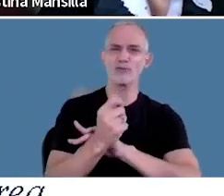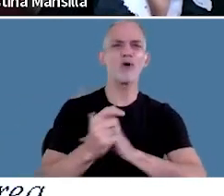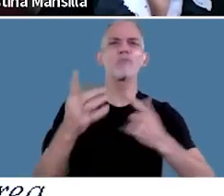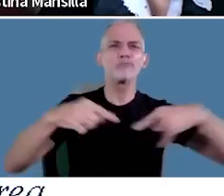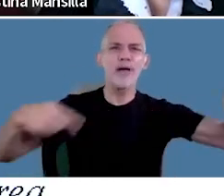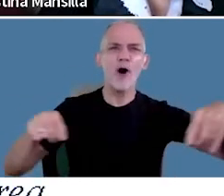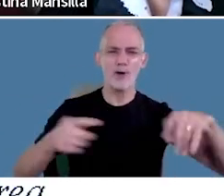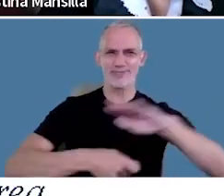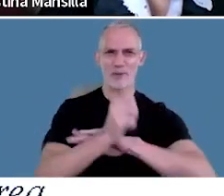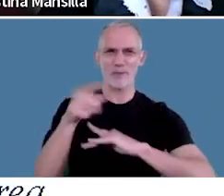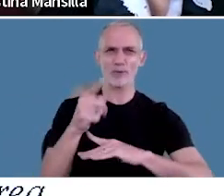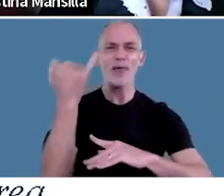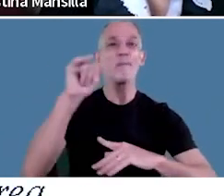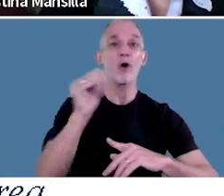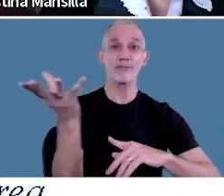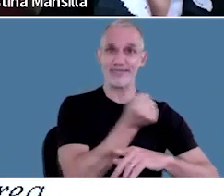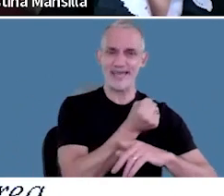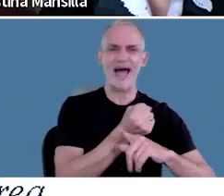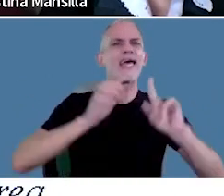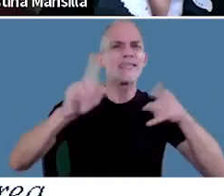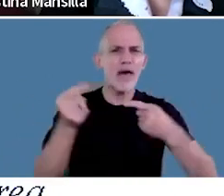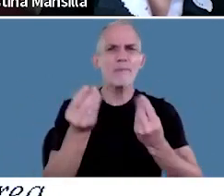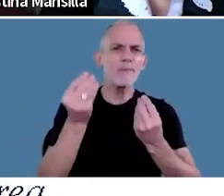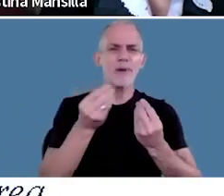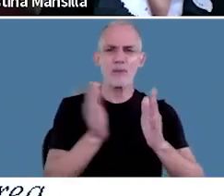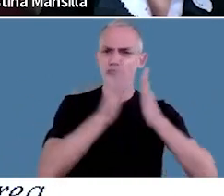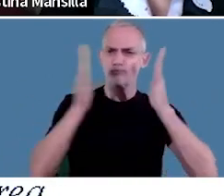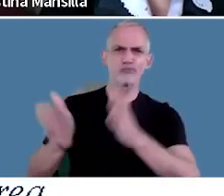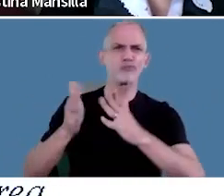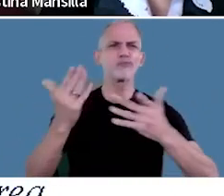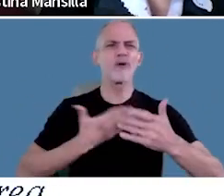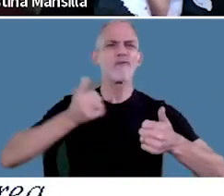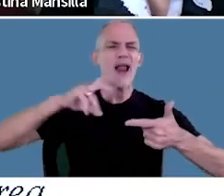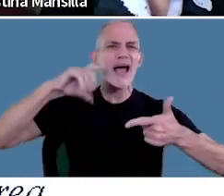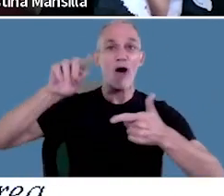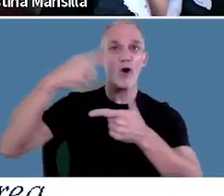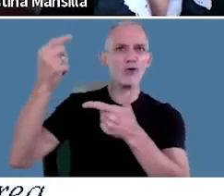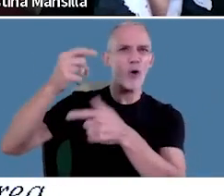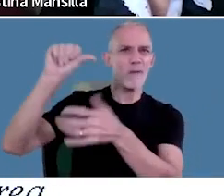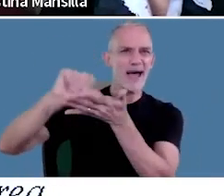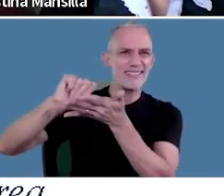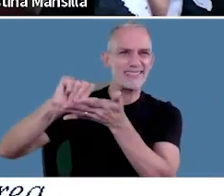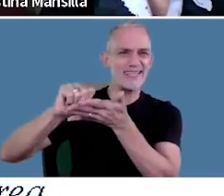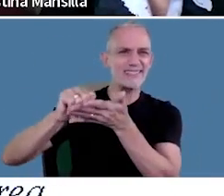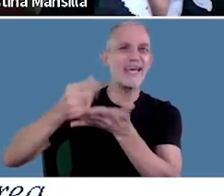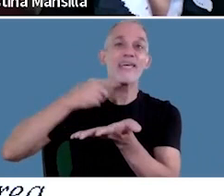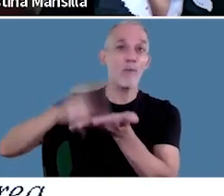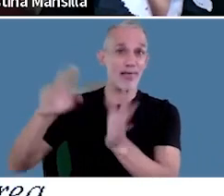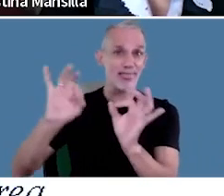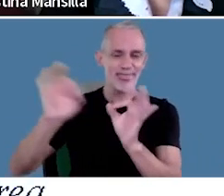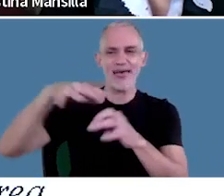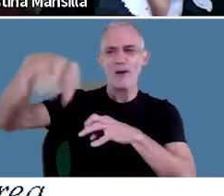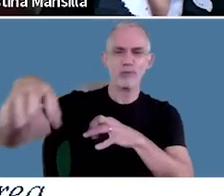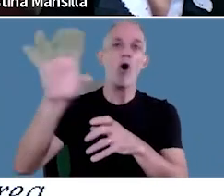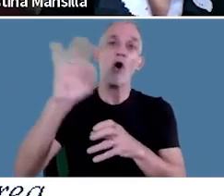bienes, incluida las realizadas al área franca desde terceros países o desde el área franca del